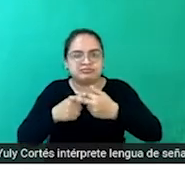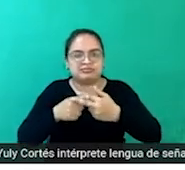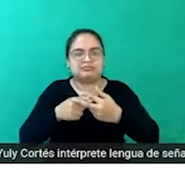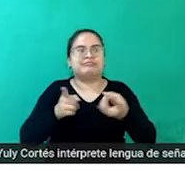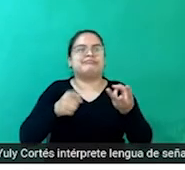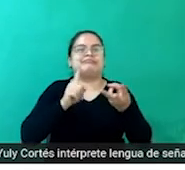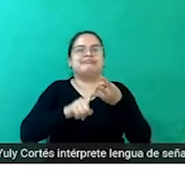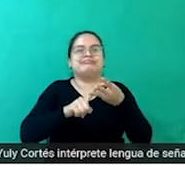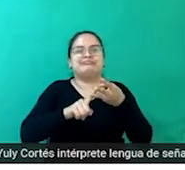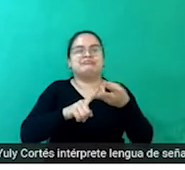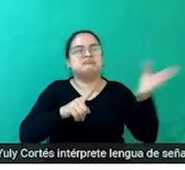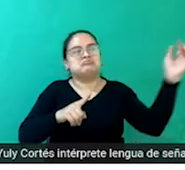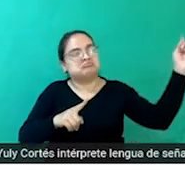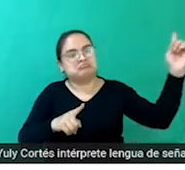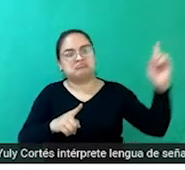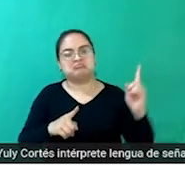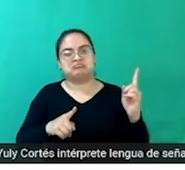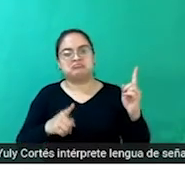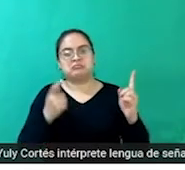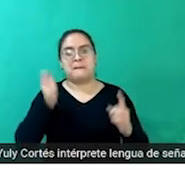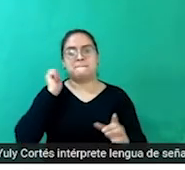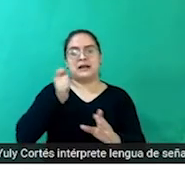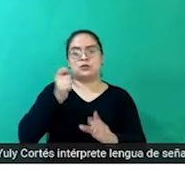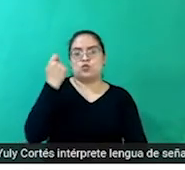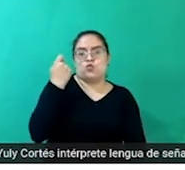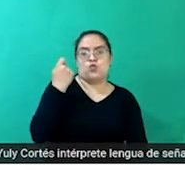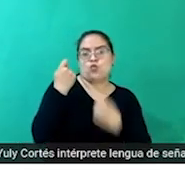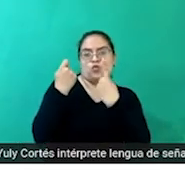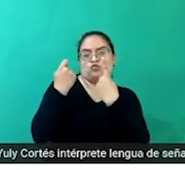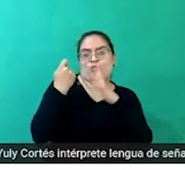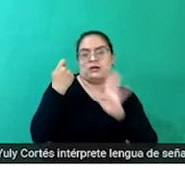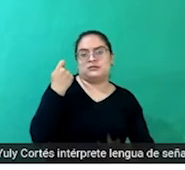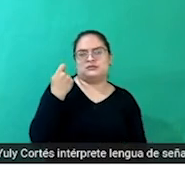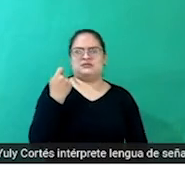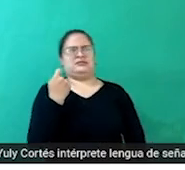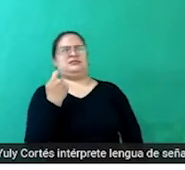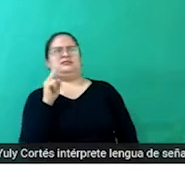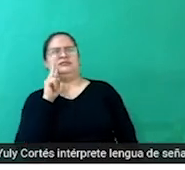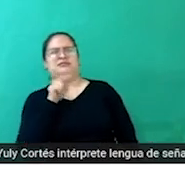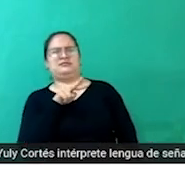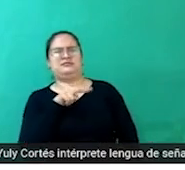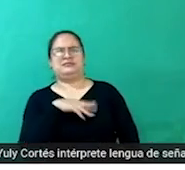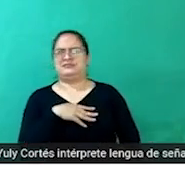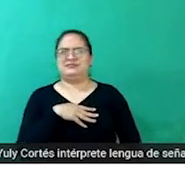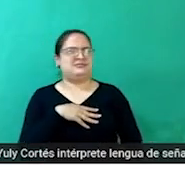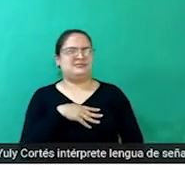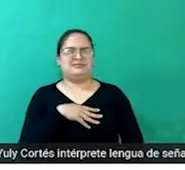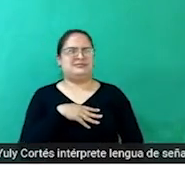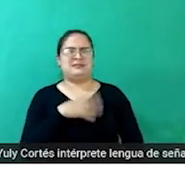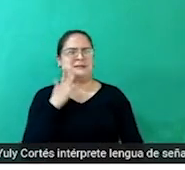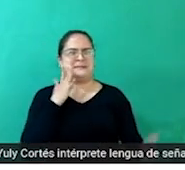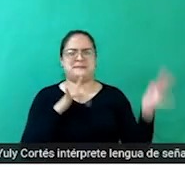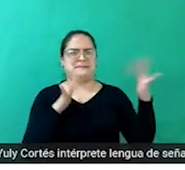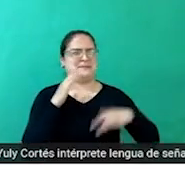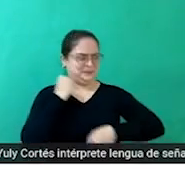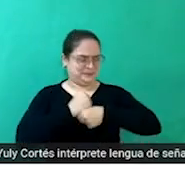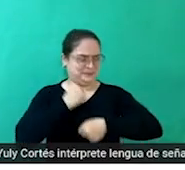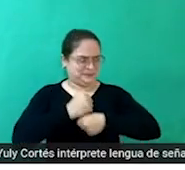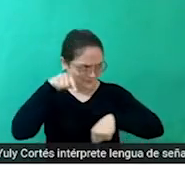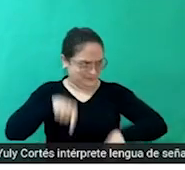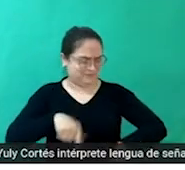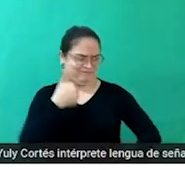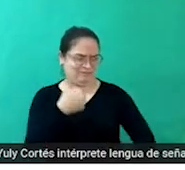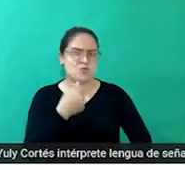persona se aparece simplemente con un martillo. Nos va a dar desconfianza y vamos a saber que no va a poder hacer un buen